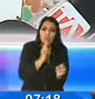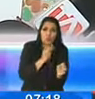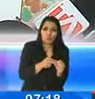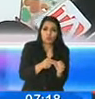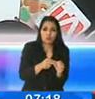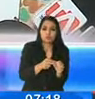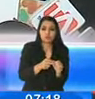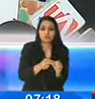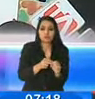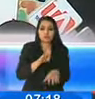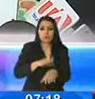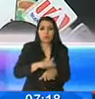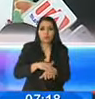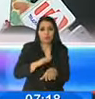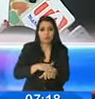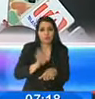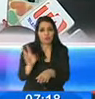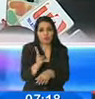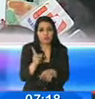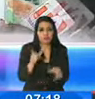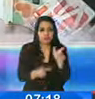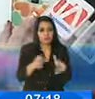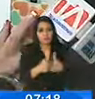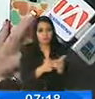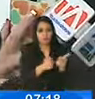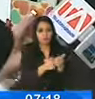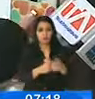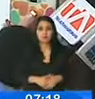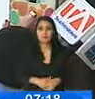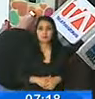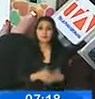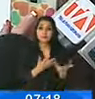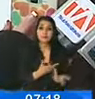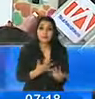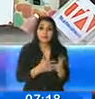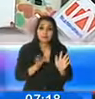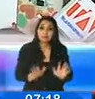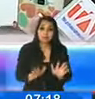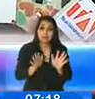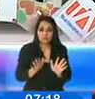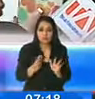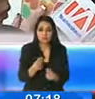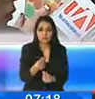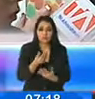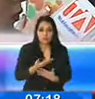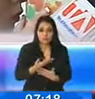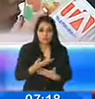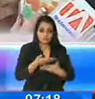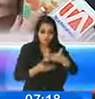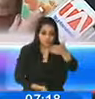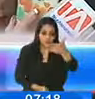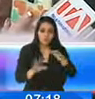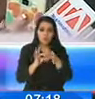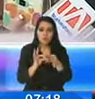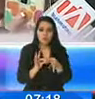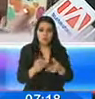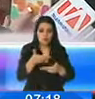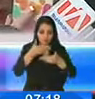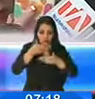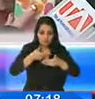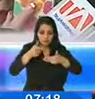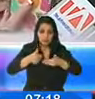de la complicidad de los 2 ciudadanos procesados. Esperaremos que nos llegue la notificación debidamente por escrito,